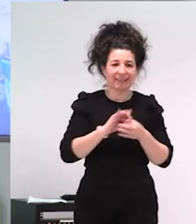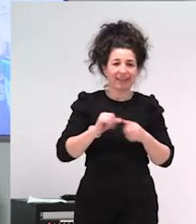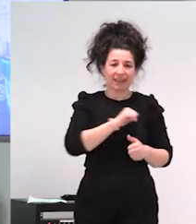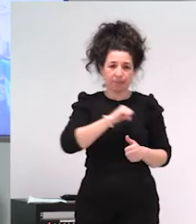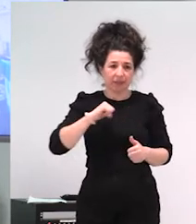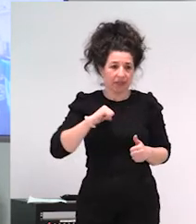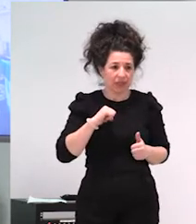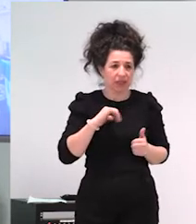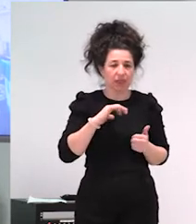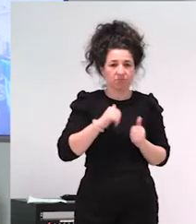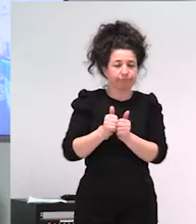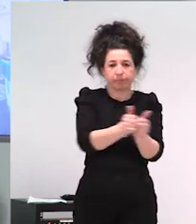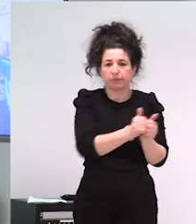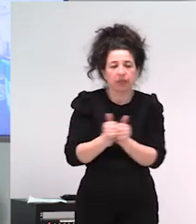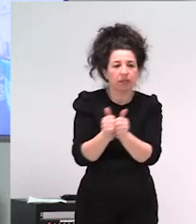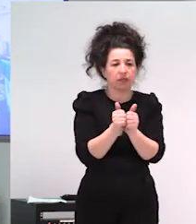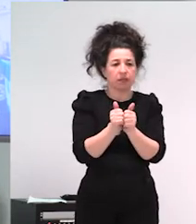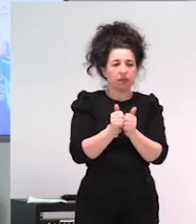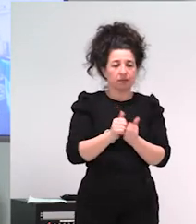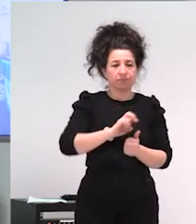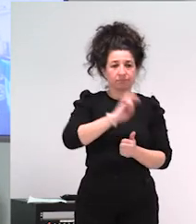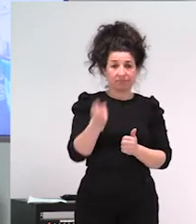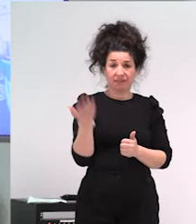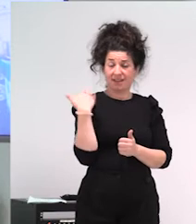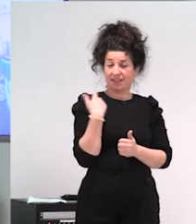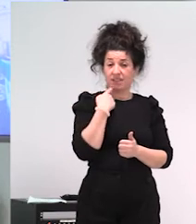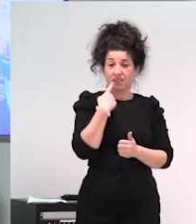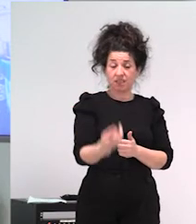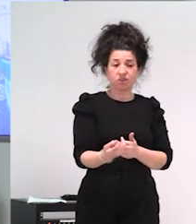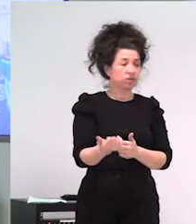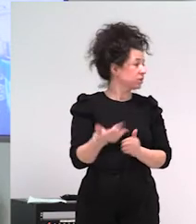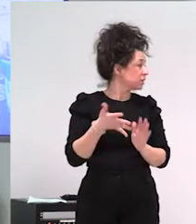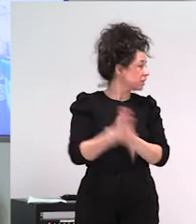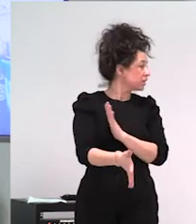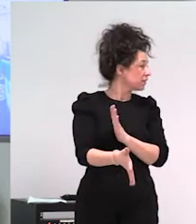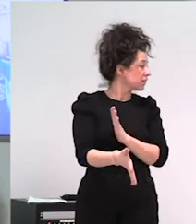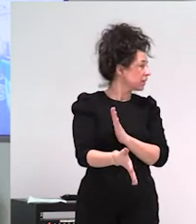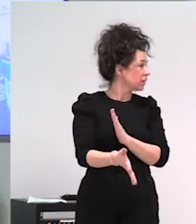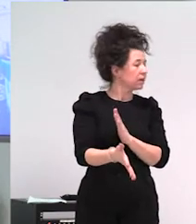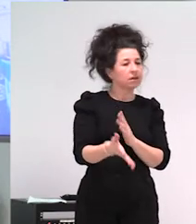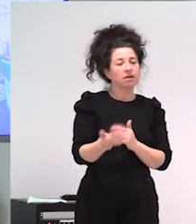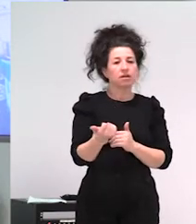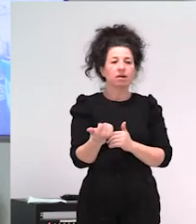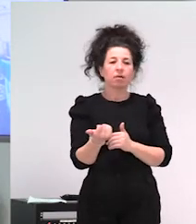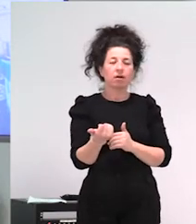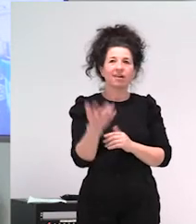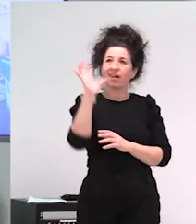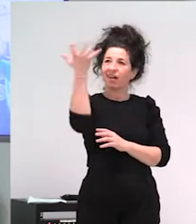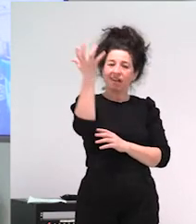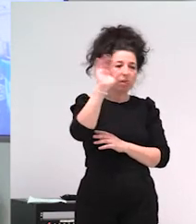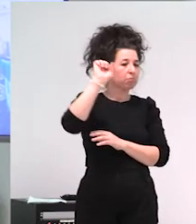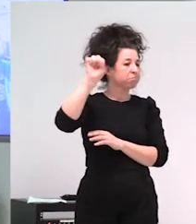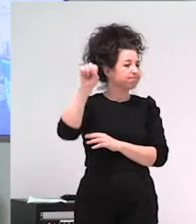de una incoherencia en el diagnóstico. Recuperando lo que decía antes, no es que no se lleva que lleven años ignorando el cambio